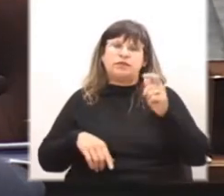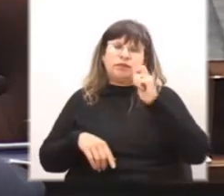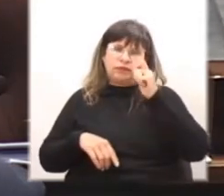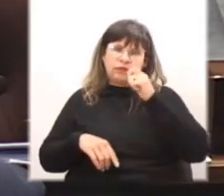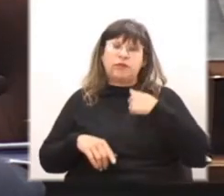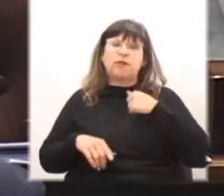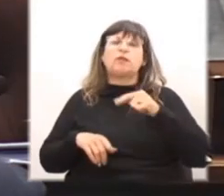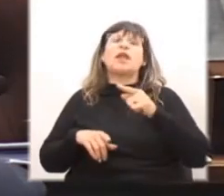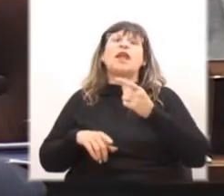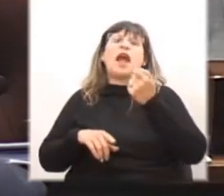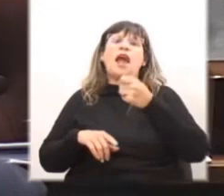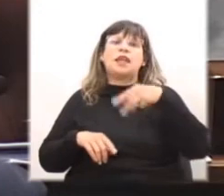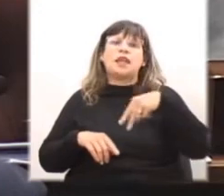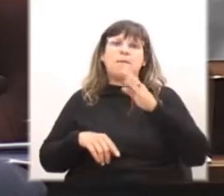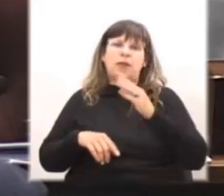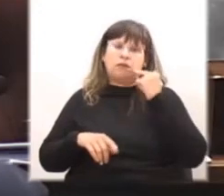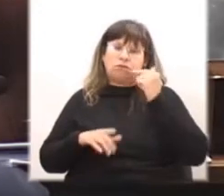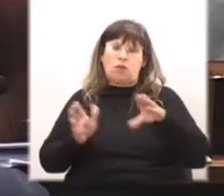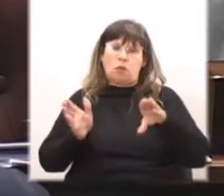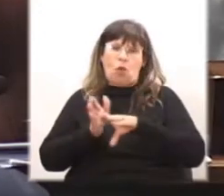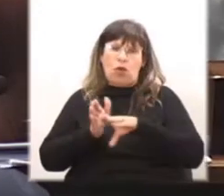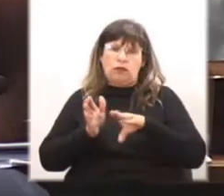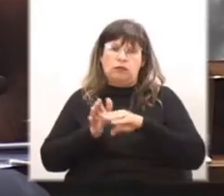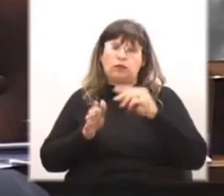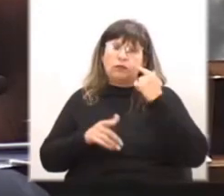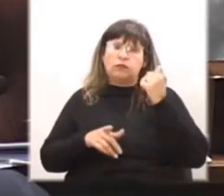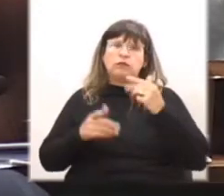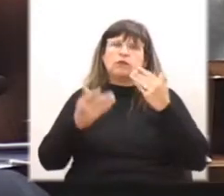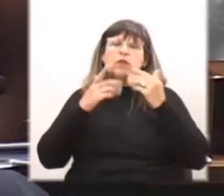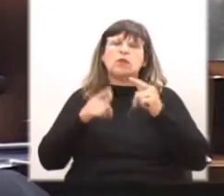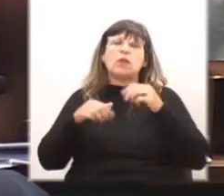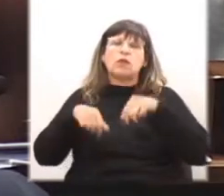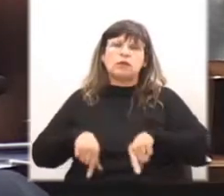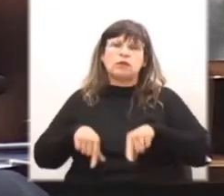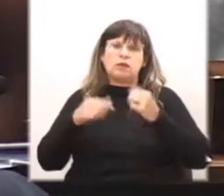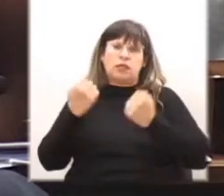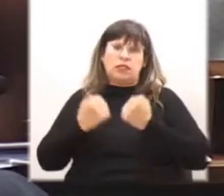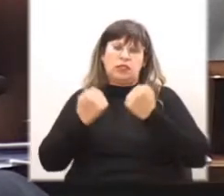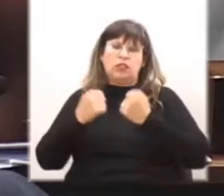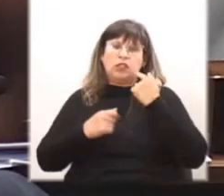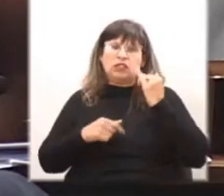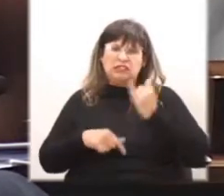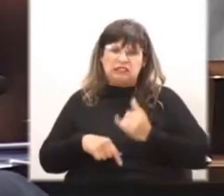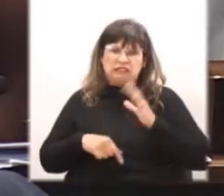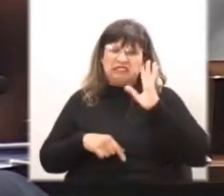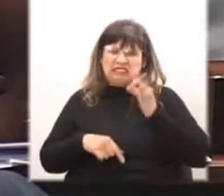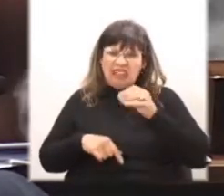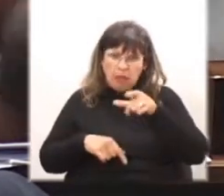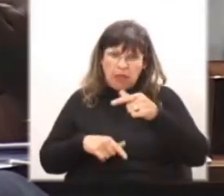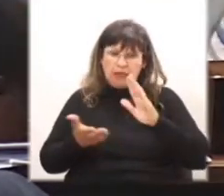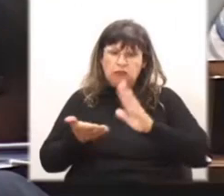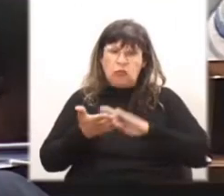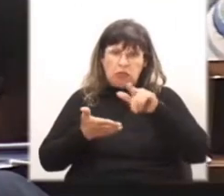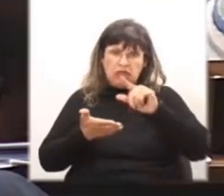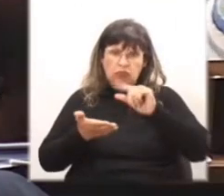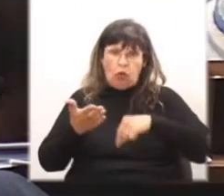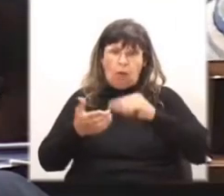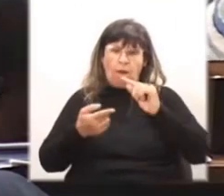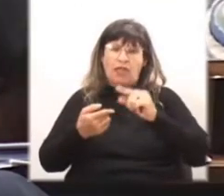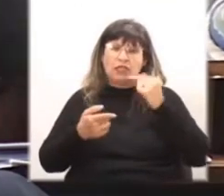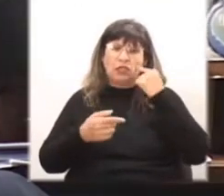Puertos. La pregunta es, ¿el Ministerio de Economía y Finanzas tomó conocimiento de esos convenios? En